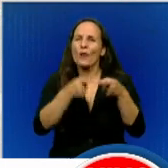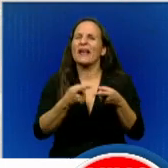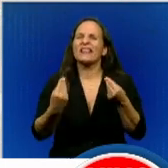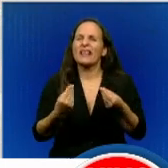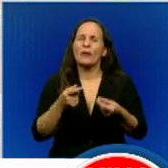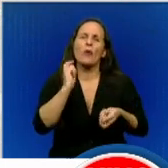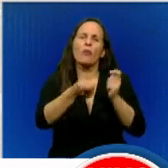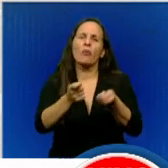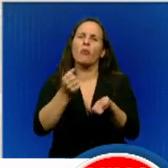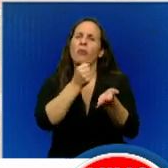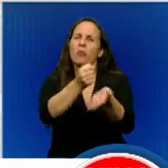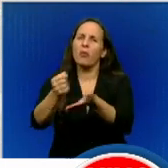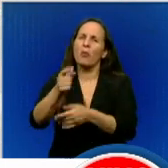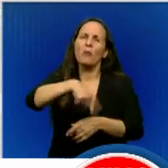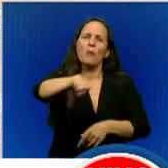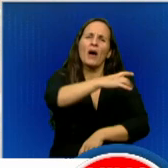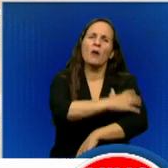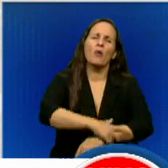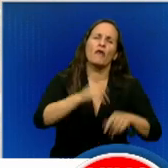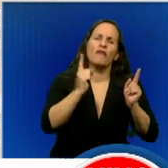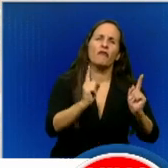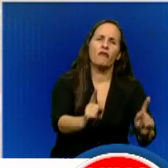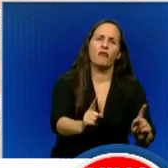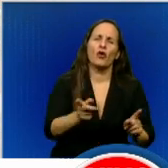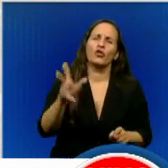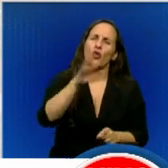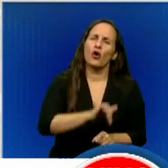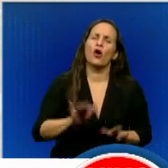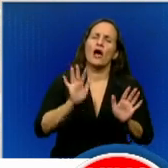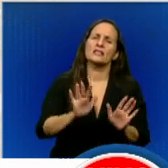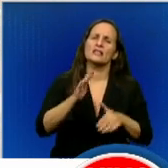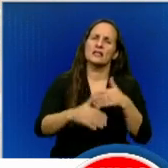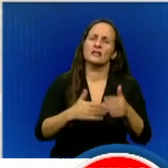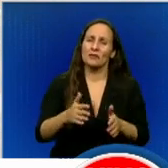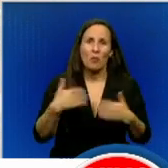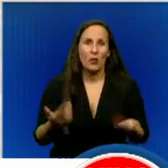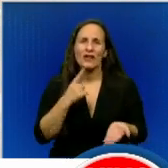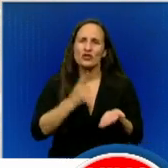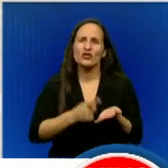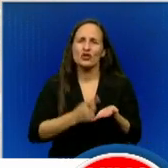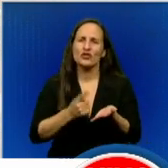subsidio del del pobrismo que estamos padeciendo día a día por eso estas medidas